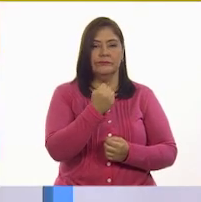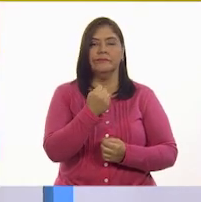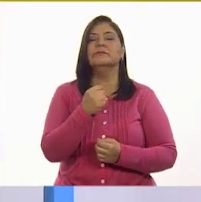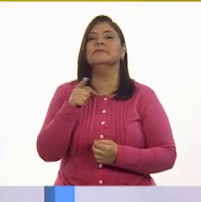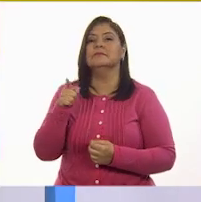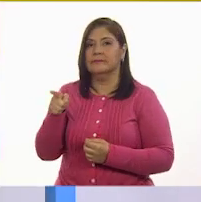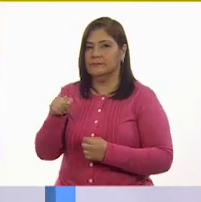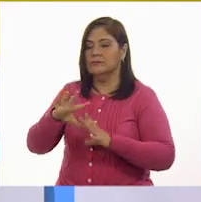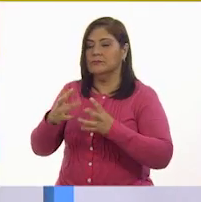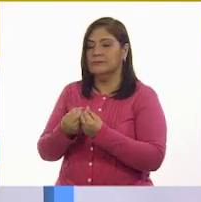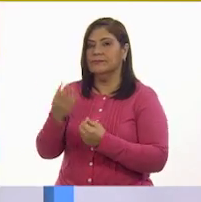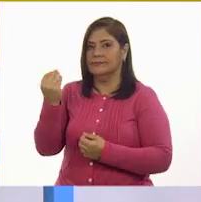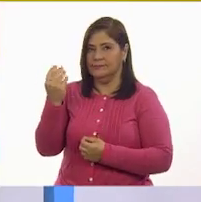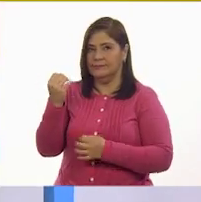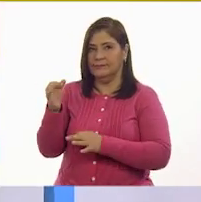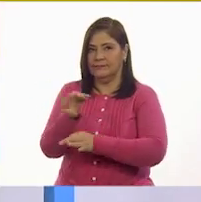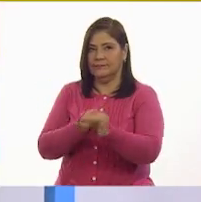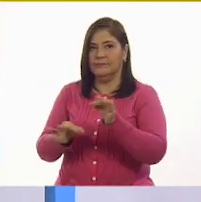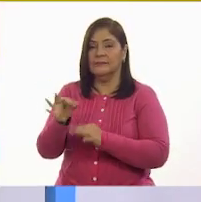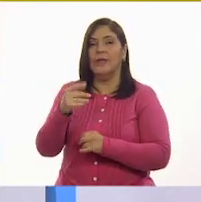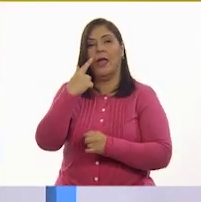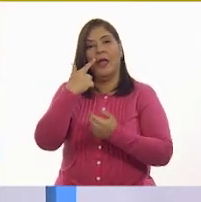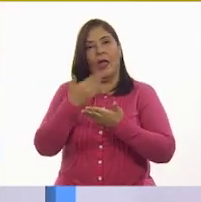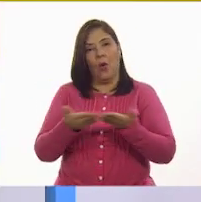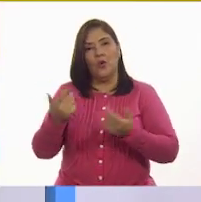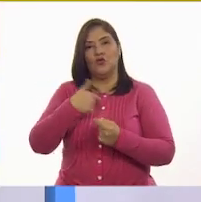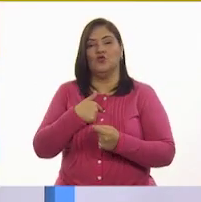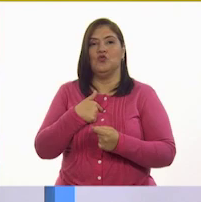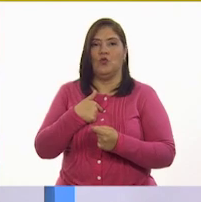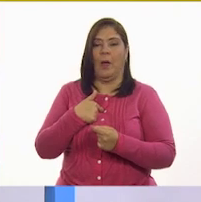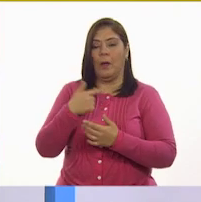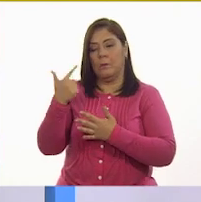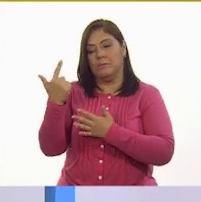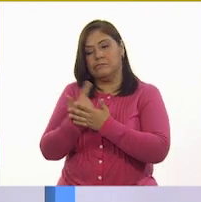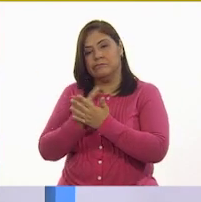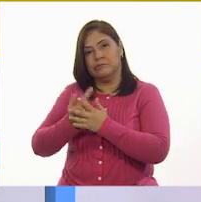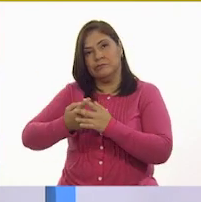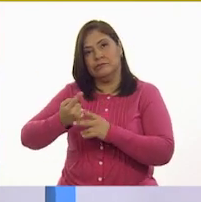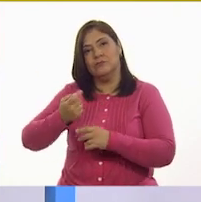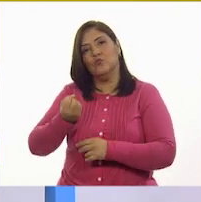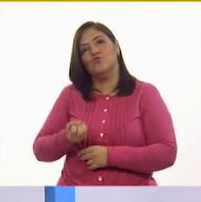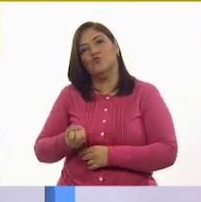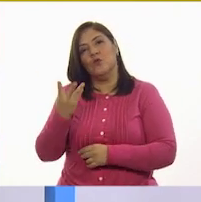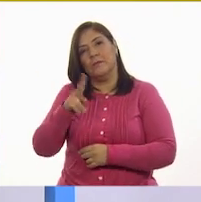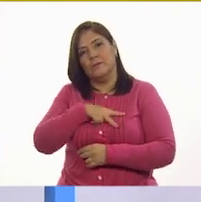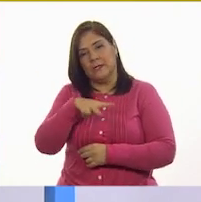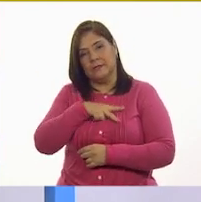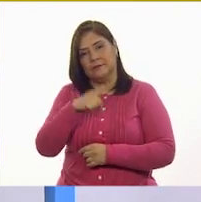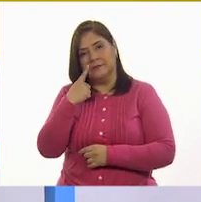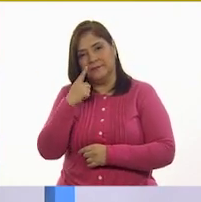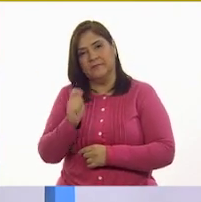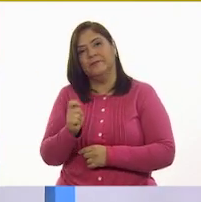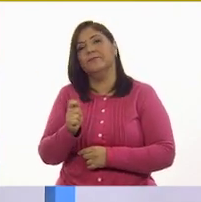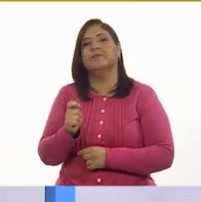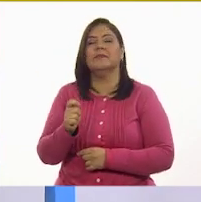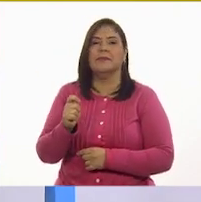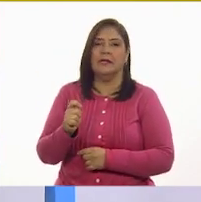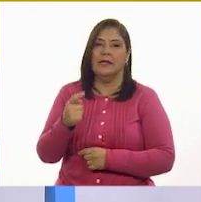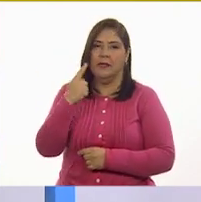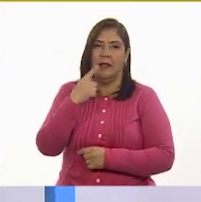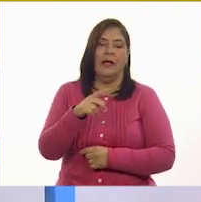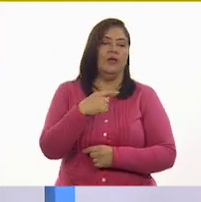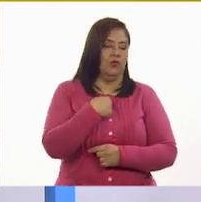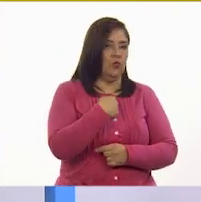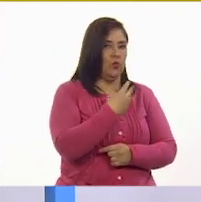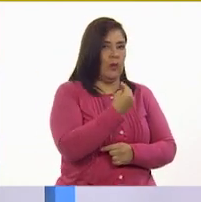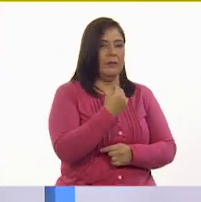entonces... Nueve. Nueve fichas. Ahora vamos a contar las mías. Recuerda cuántas fichas son. Sí, ¿acuerdo? Nueve las mías. Vamos a contar las